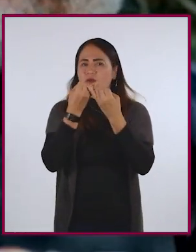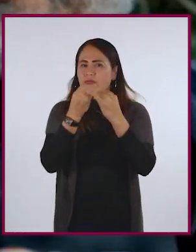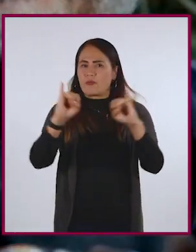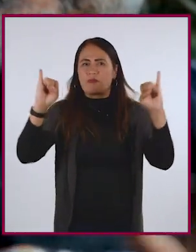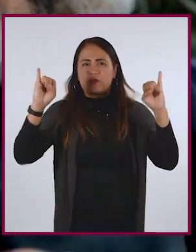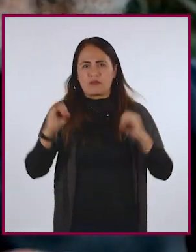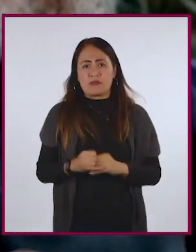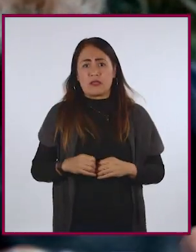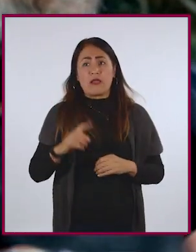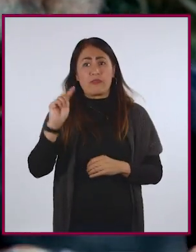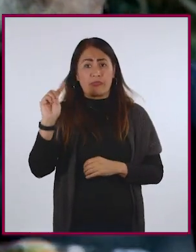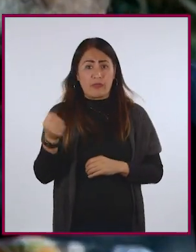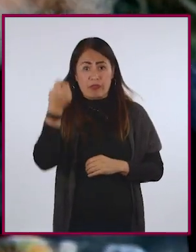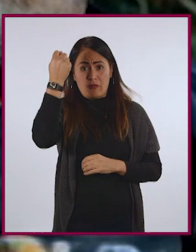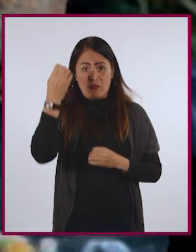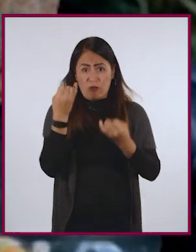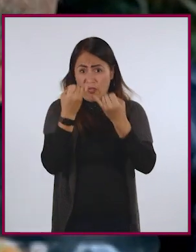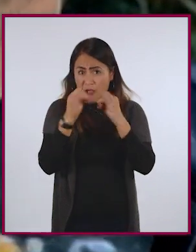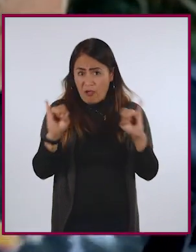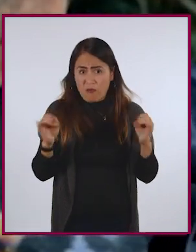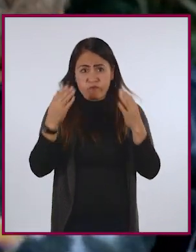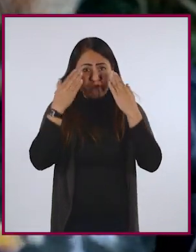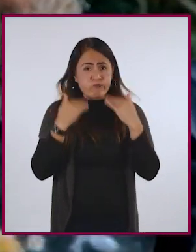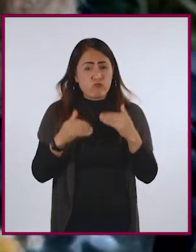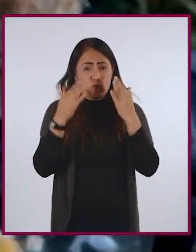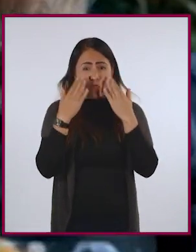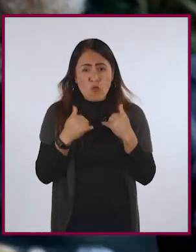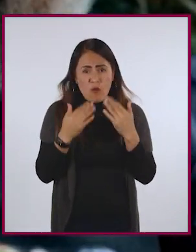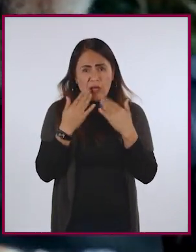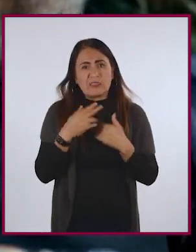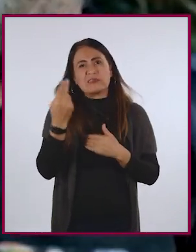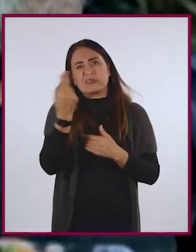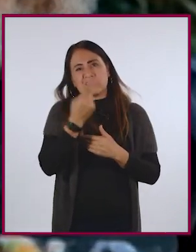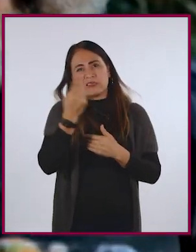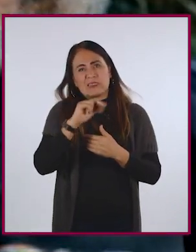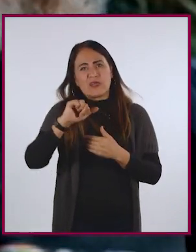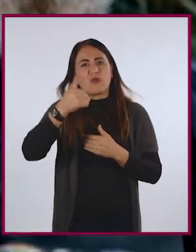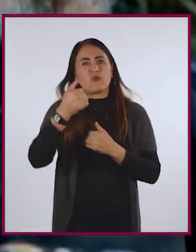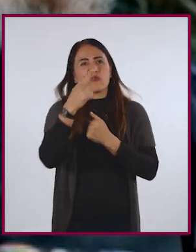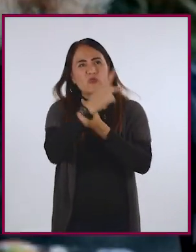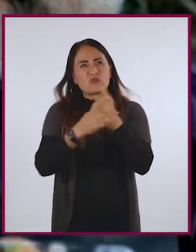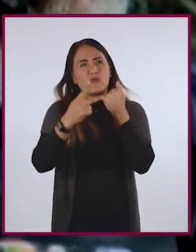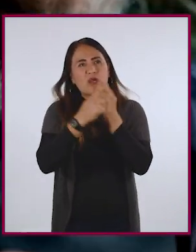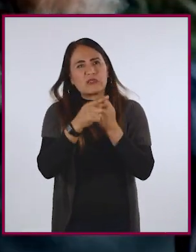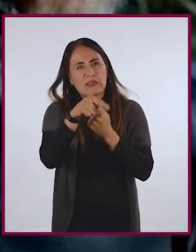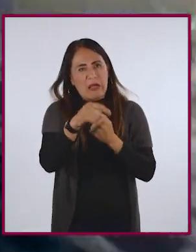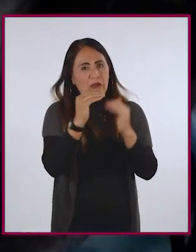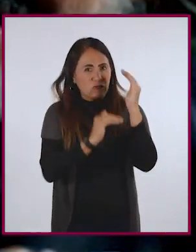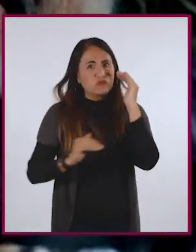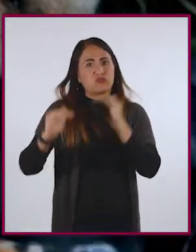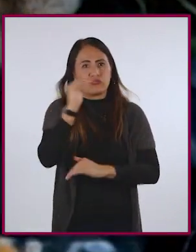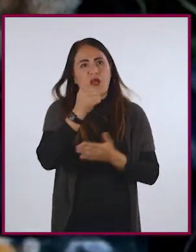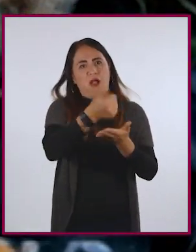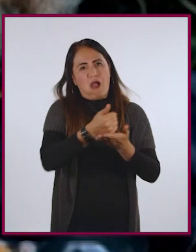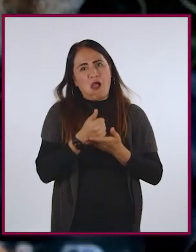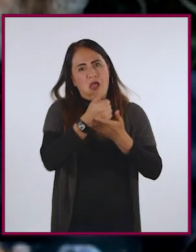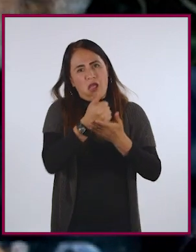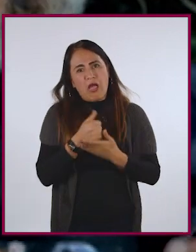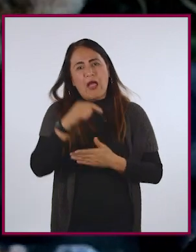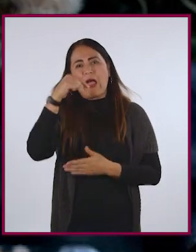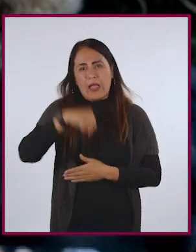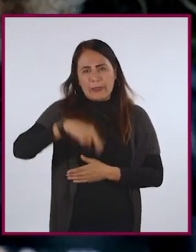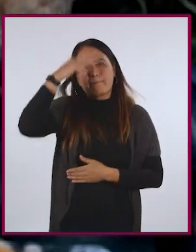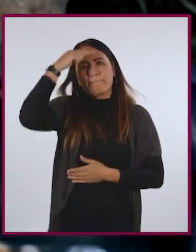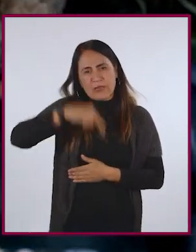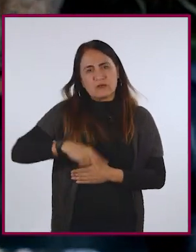tecnológica no hay nada. Seguimos dependiendo de los que sí le han apostado a eso. Necesitamos tener